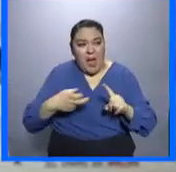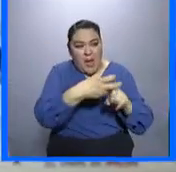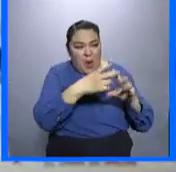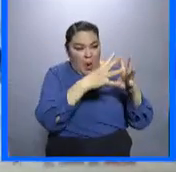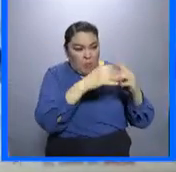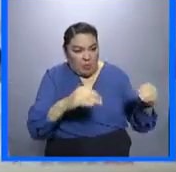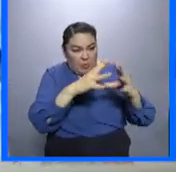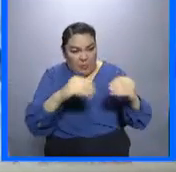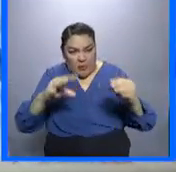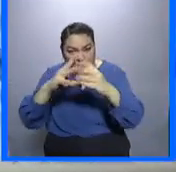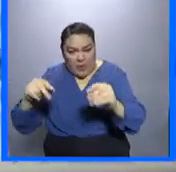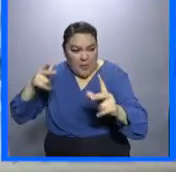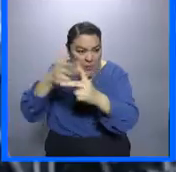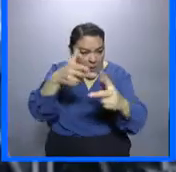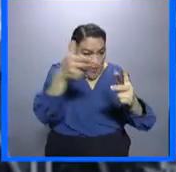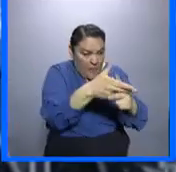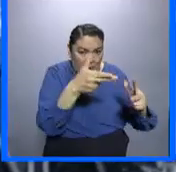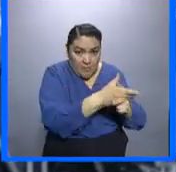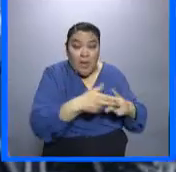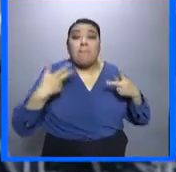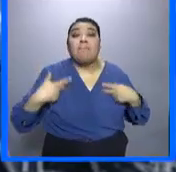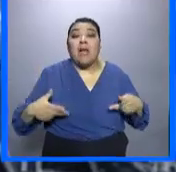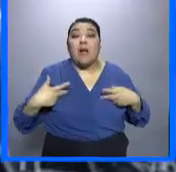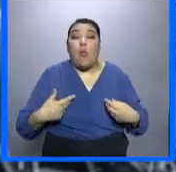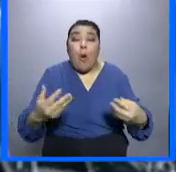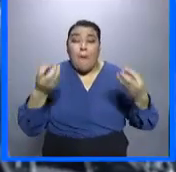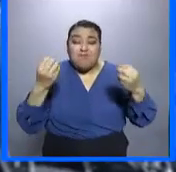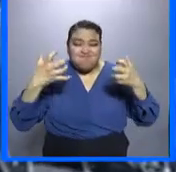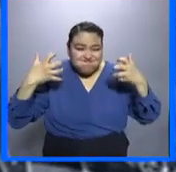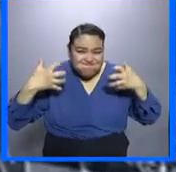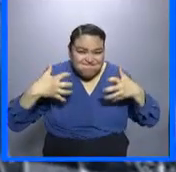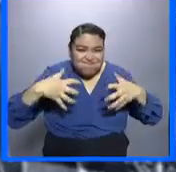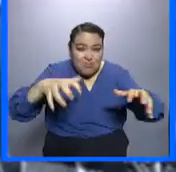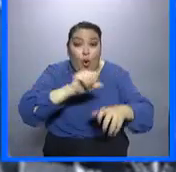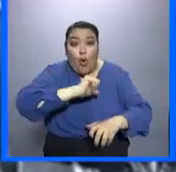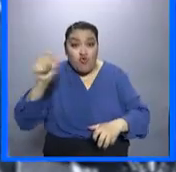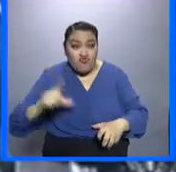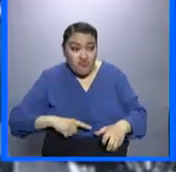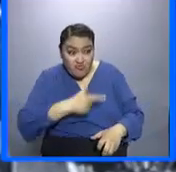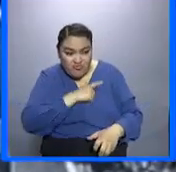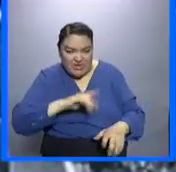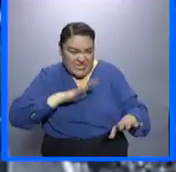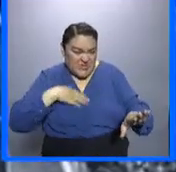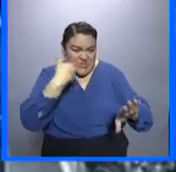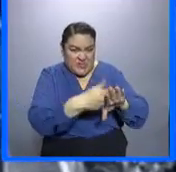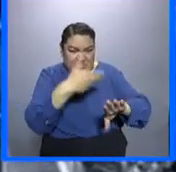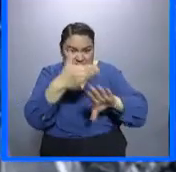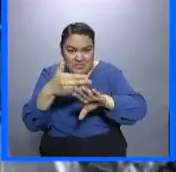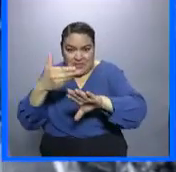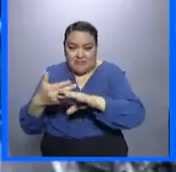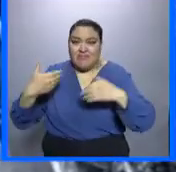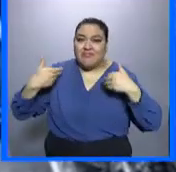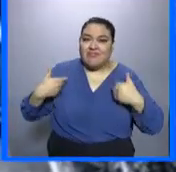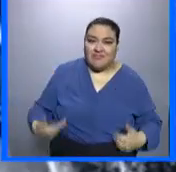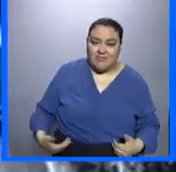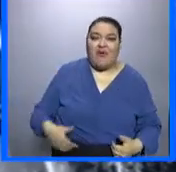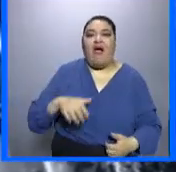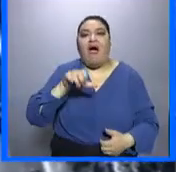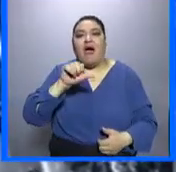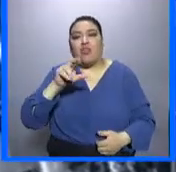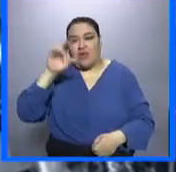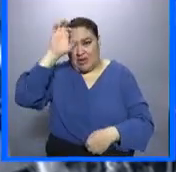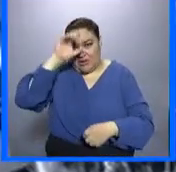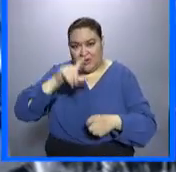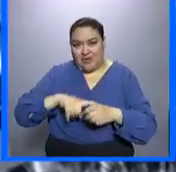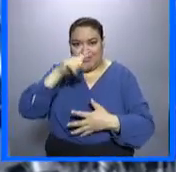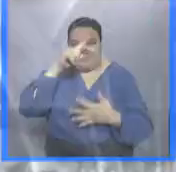y asesinados cientos de activistas y opositores al gobierno. Con información de Arturo García, Plural TV.